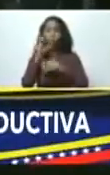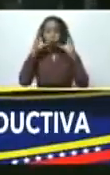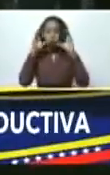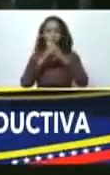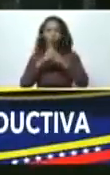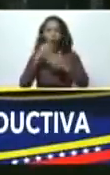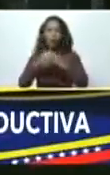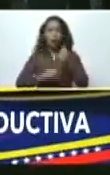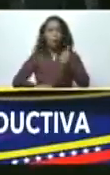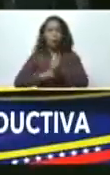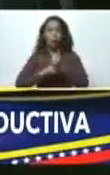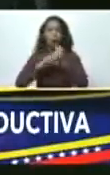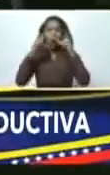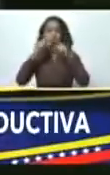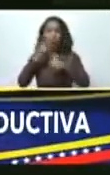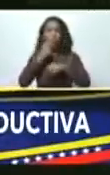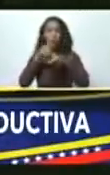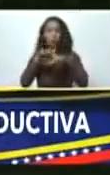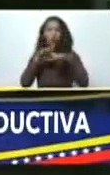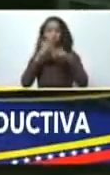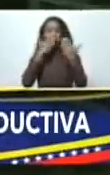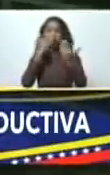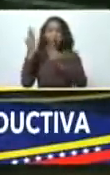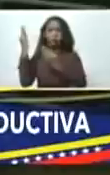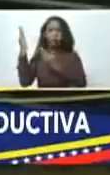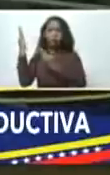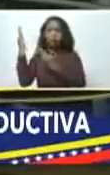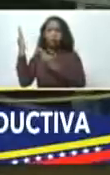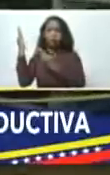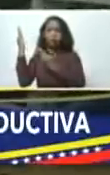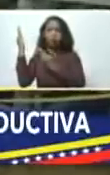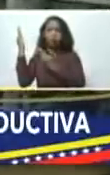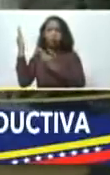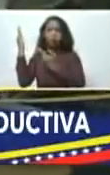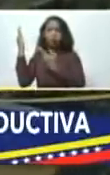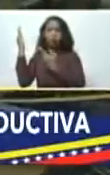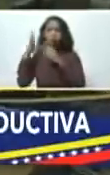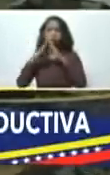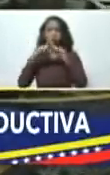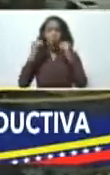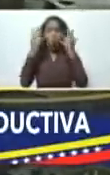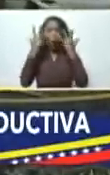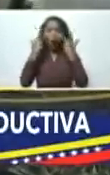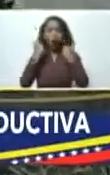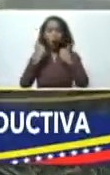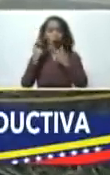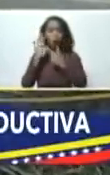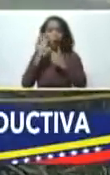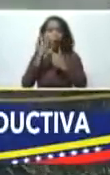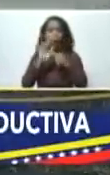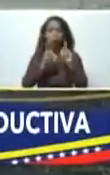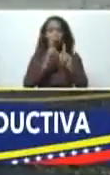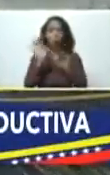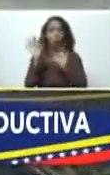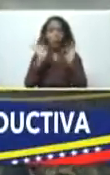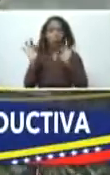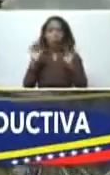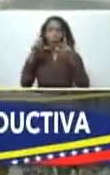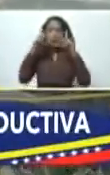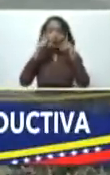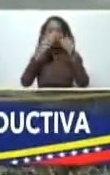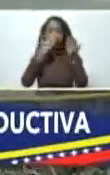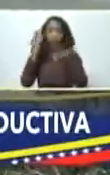potenciar. Esto es una foto bella, ¿ves? Porque aquí están todas las razas. Aquí miren, están todas las razas. Aquí una están todas, ¿ves? Una muestra. Me voy a tomar una foto con